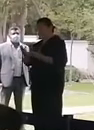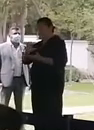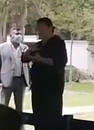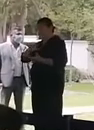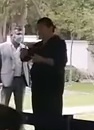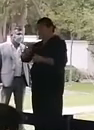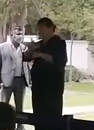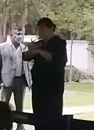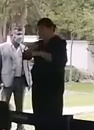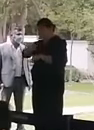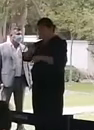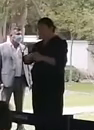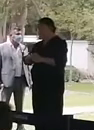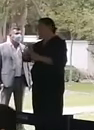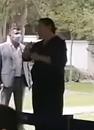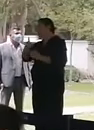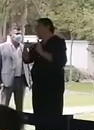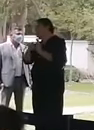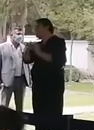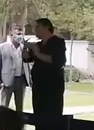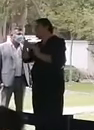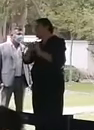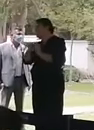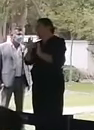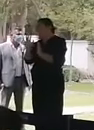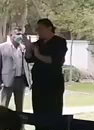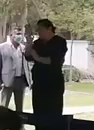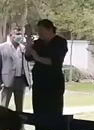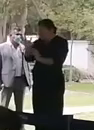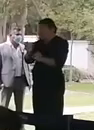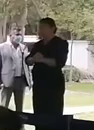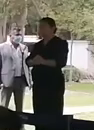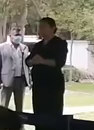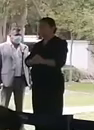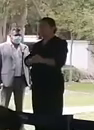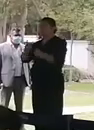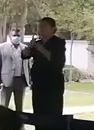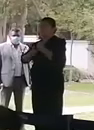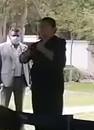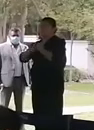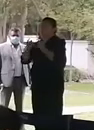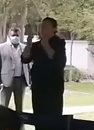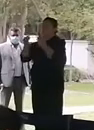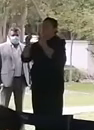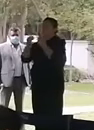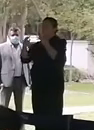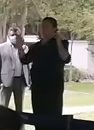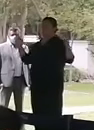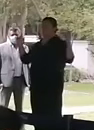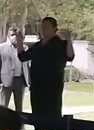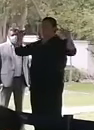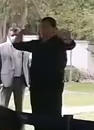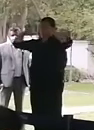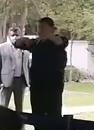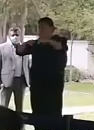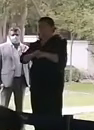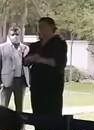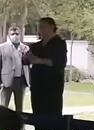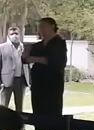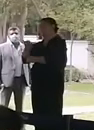menos 11.000, 12.000, quién sabe. Y vienen de muchos países, no nomás de México, vienen de todo el mundo, vienen de